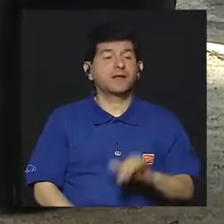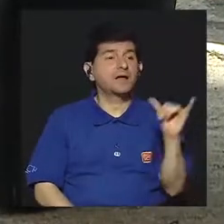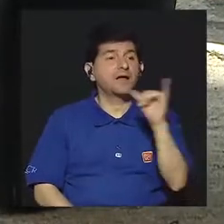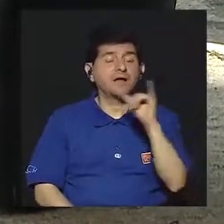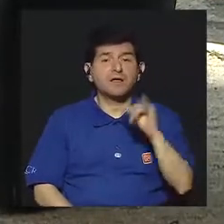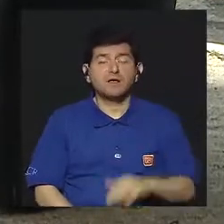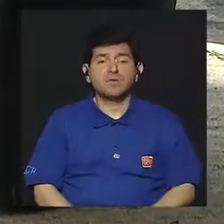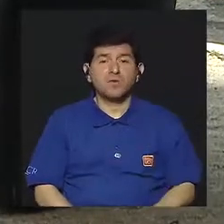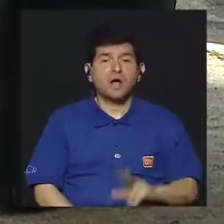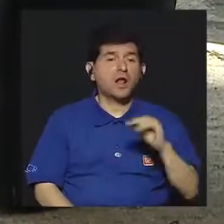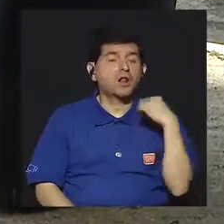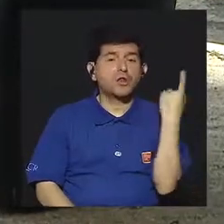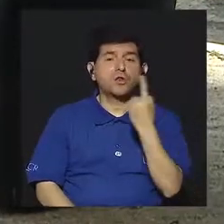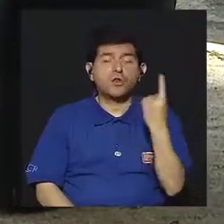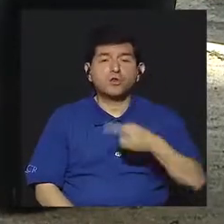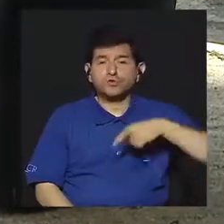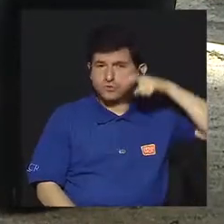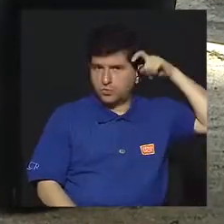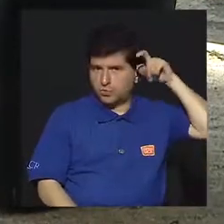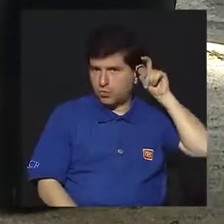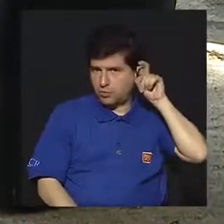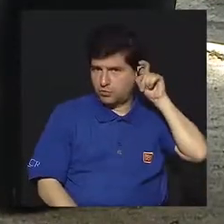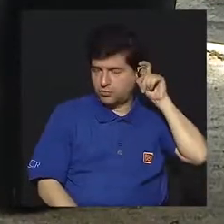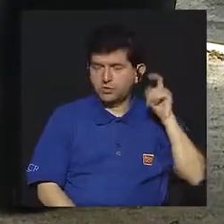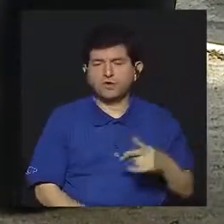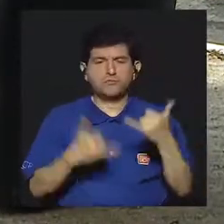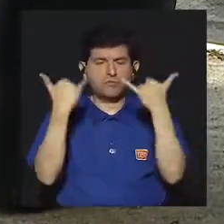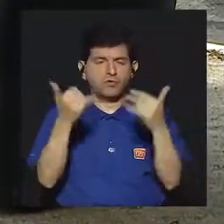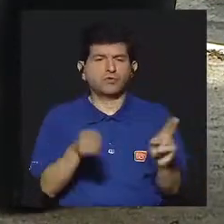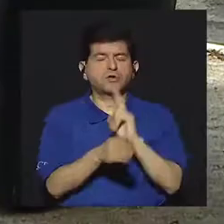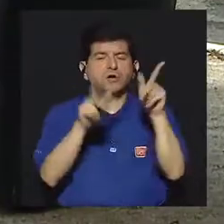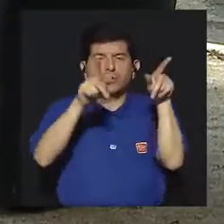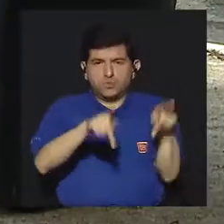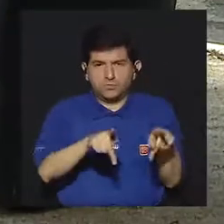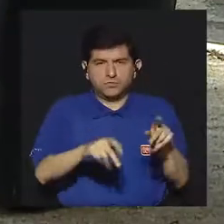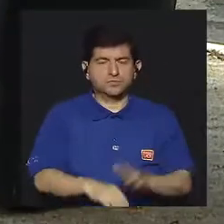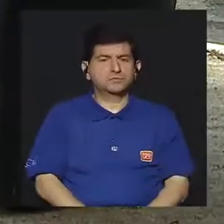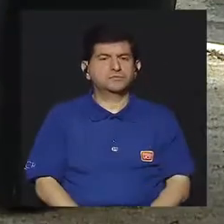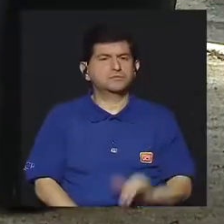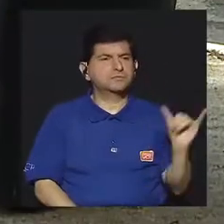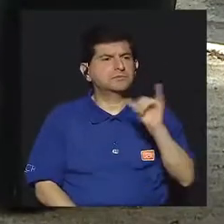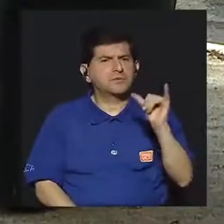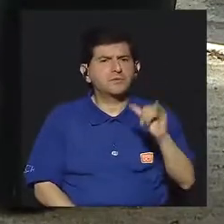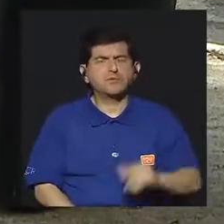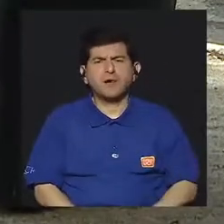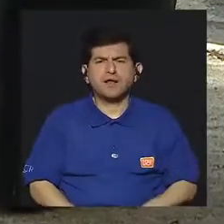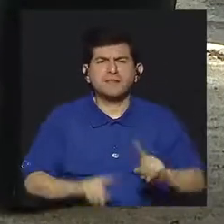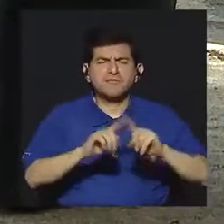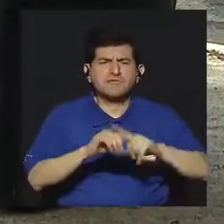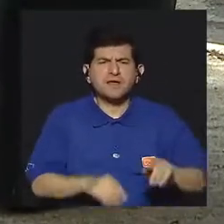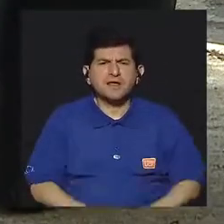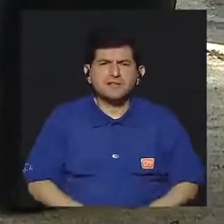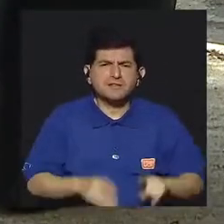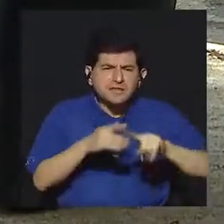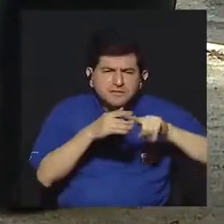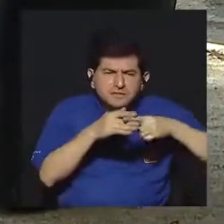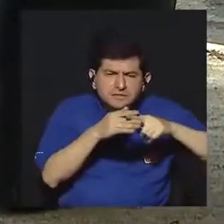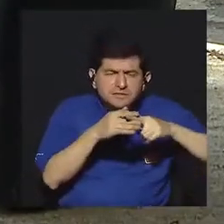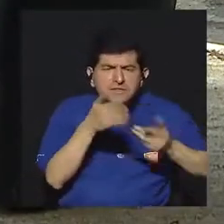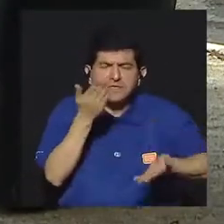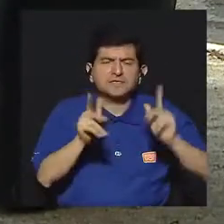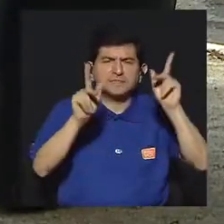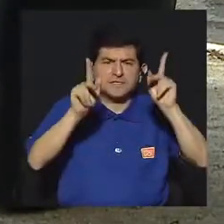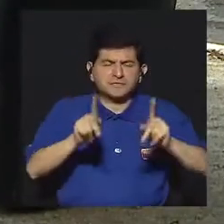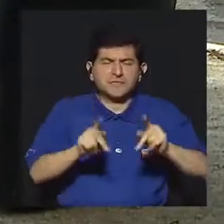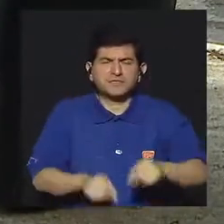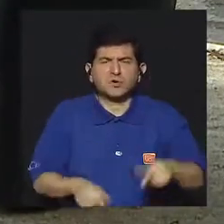de también de la gama no es solo que el audífono ya lo tenga que usar el paciente, sino que también hay dispositivos donde el paciente,